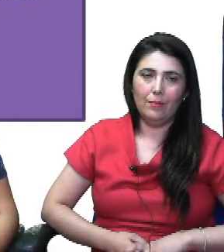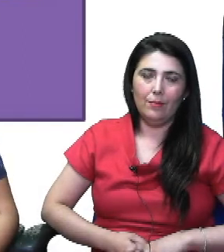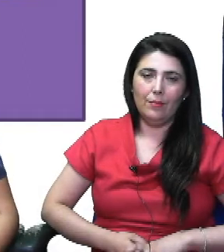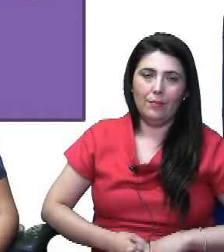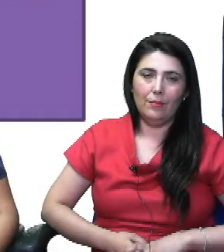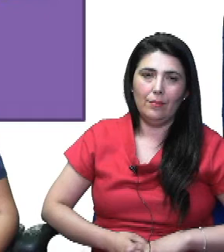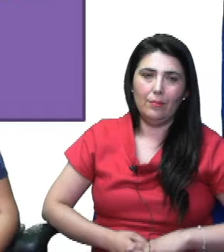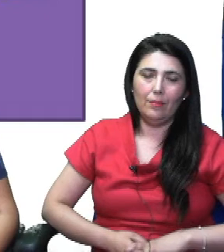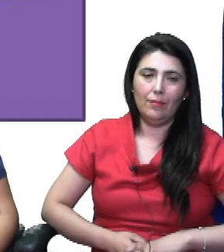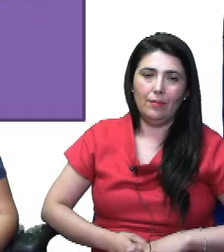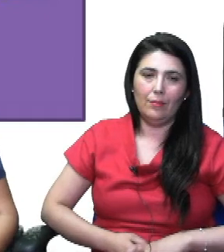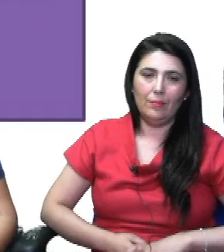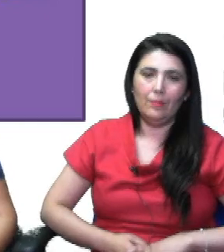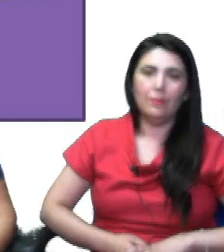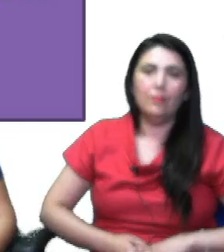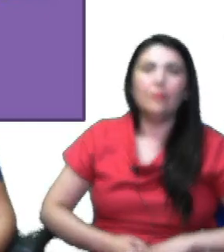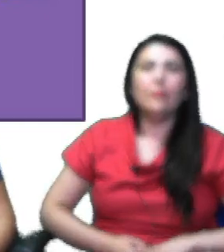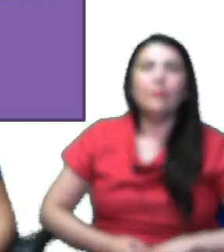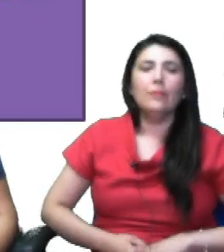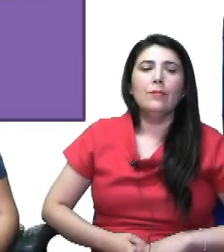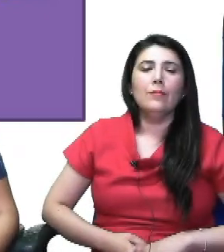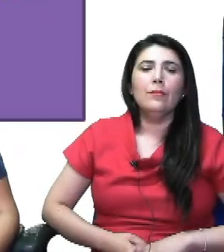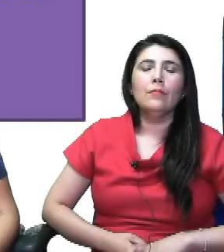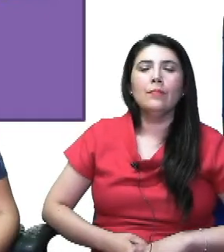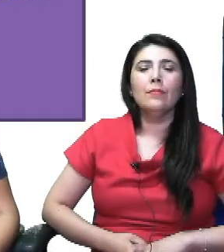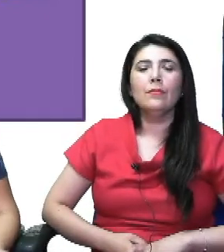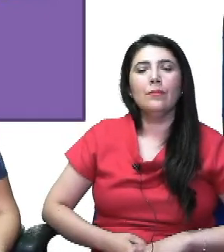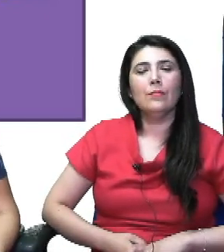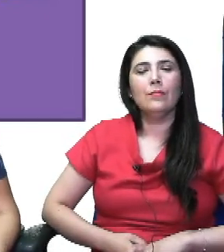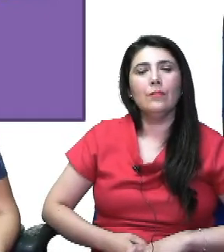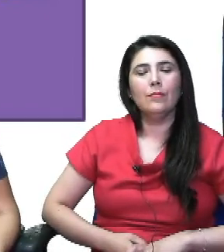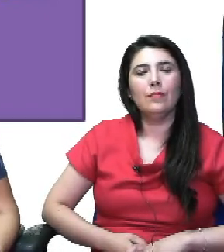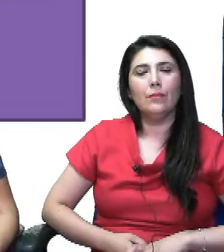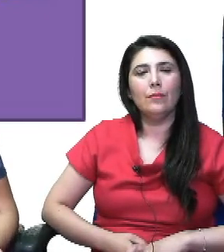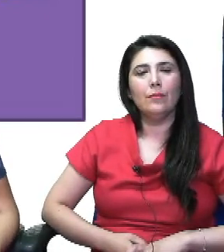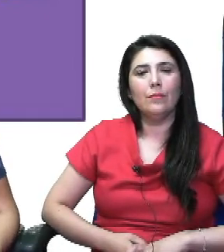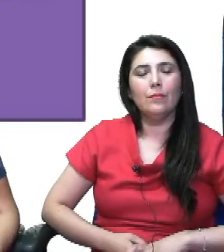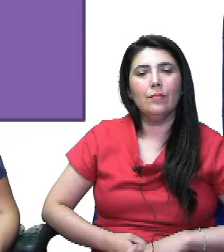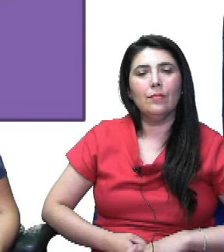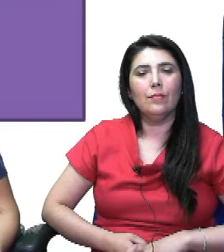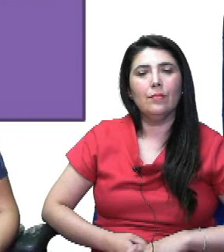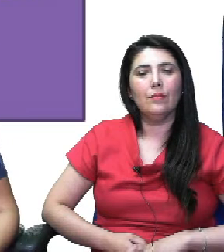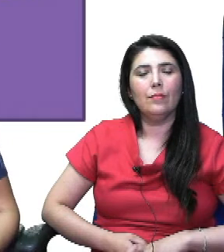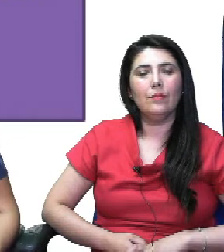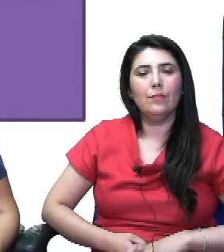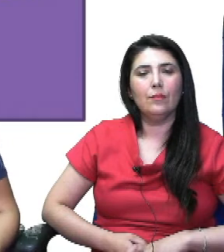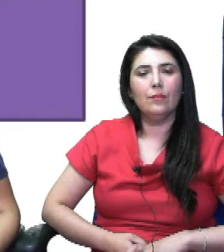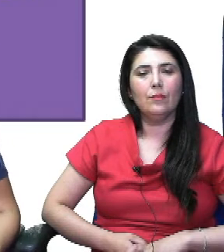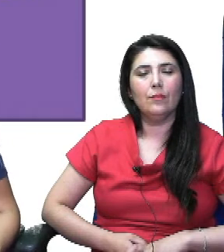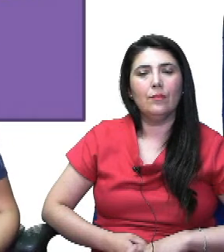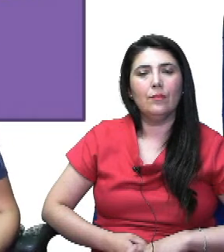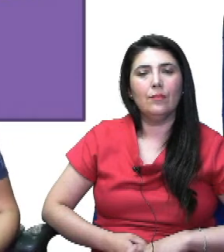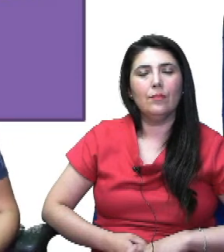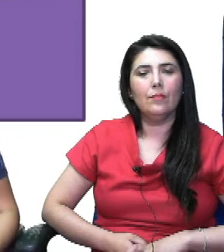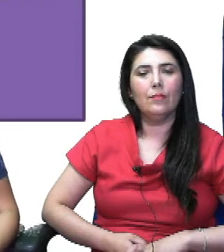dentro de estos contextos, y que es muy importante cautelar. ¿Cuál es la participación? Ante todo, no